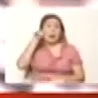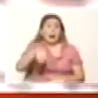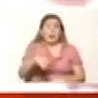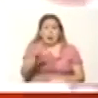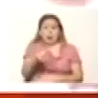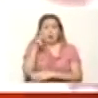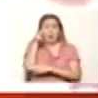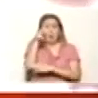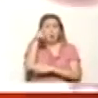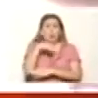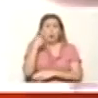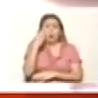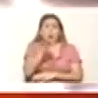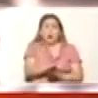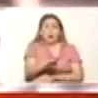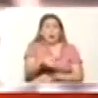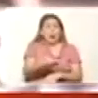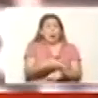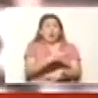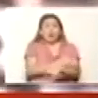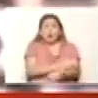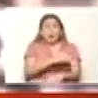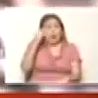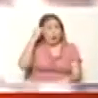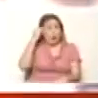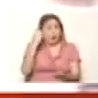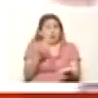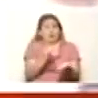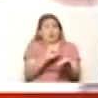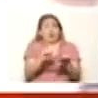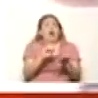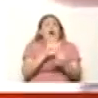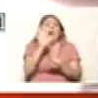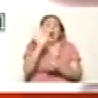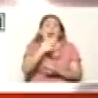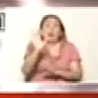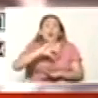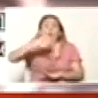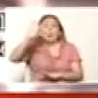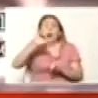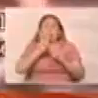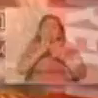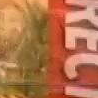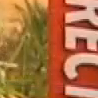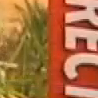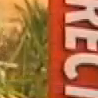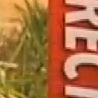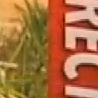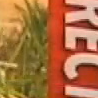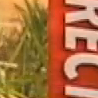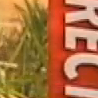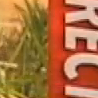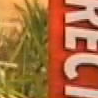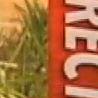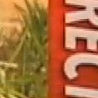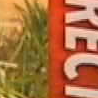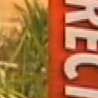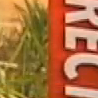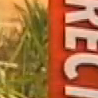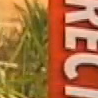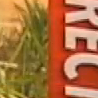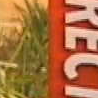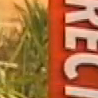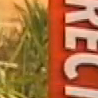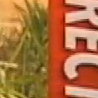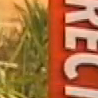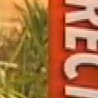tutoriales audiovisuales, es decir, de recursos para el trabajo. Y además, el uso de las redes, para decir, estas redes